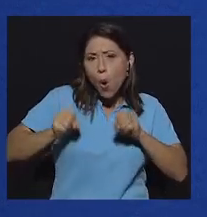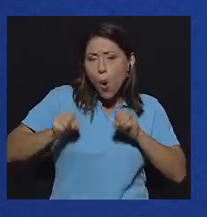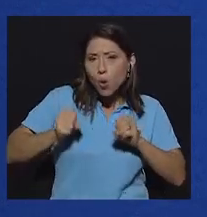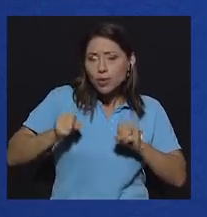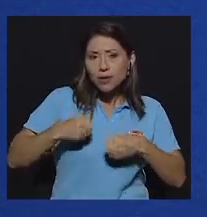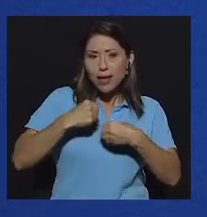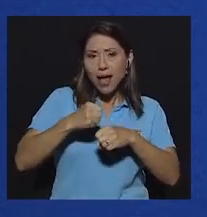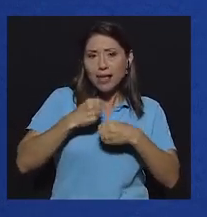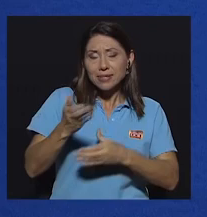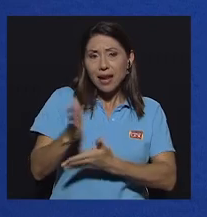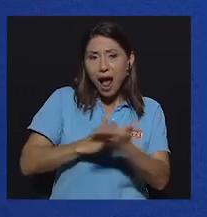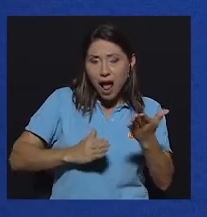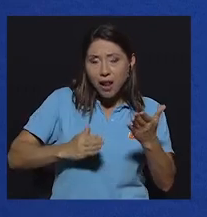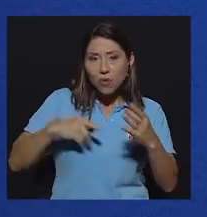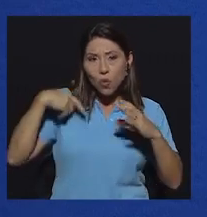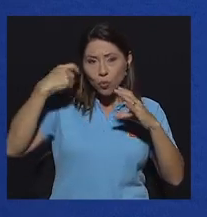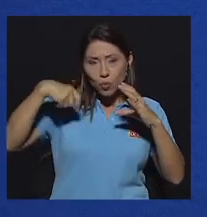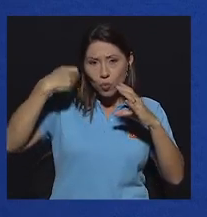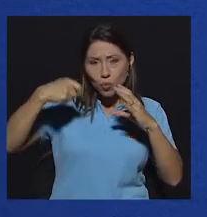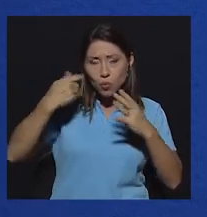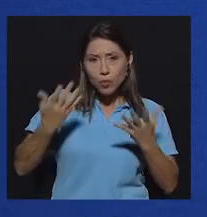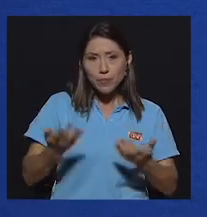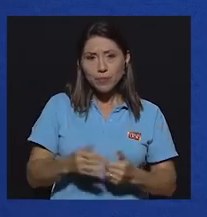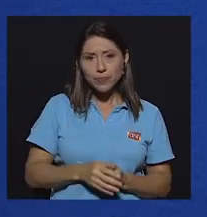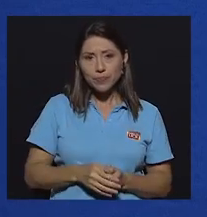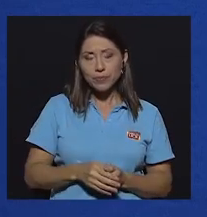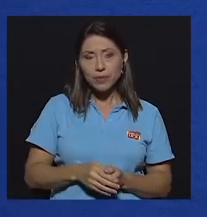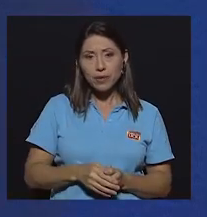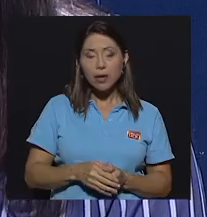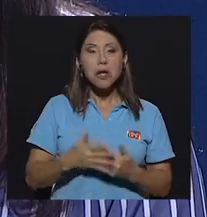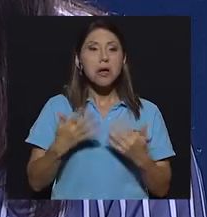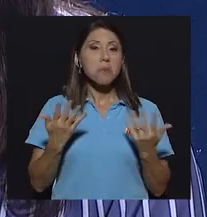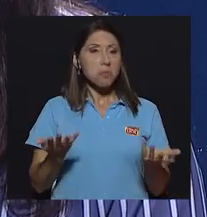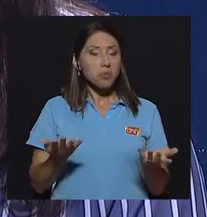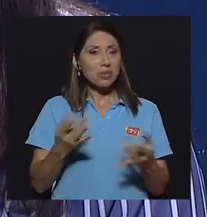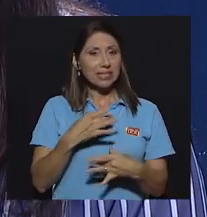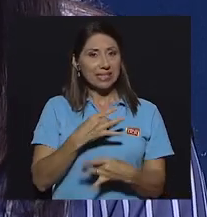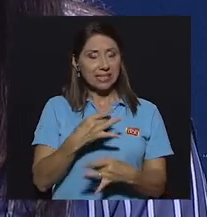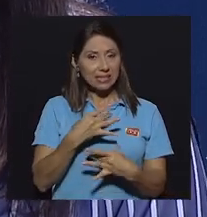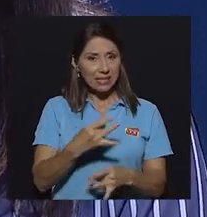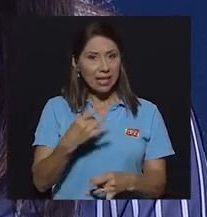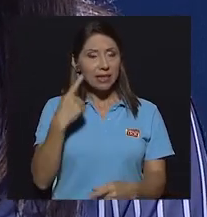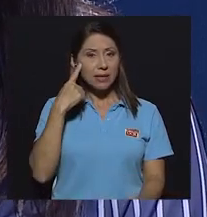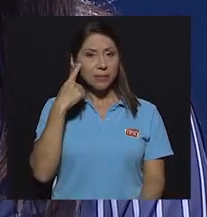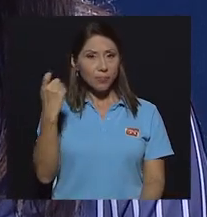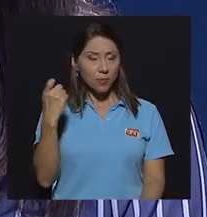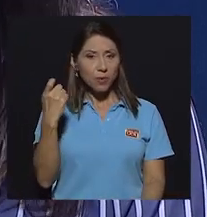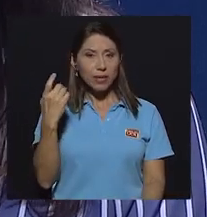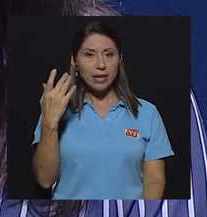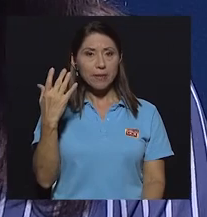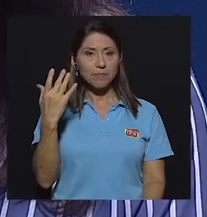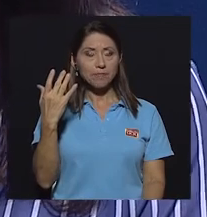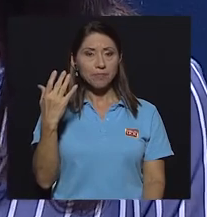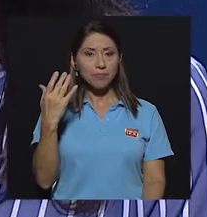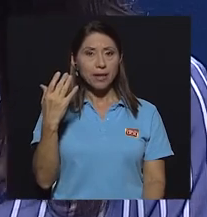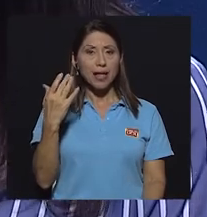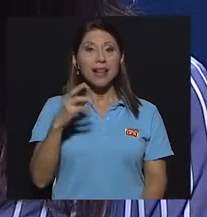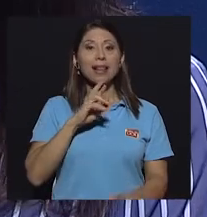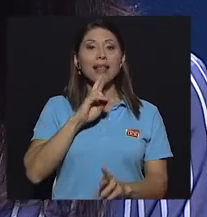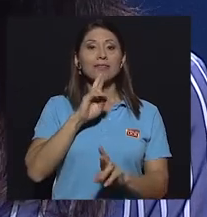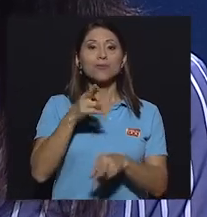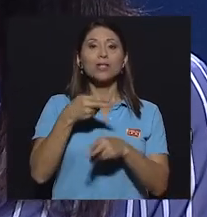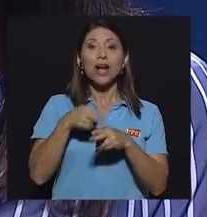algo cinematográficamente hablando. Pues es interesante porque la respuesta corta es